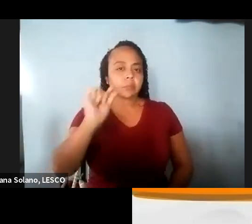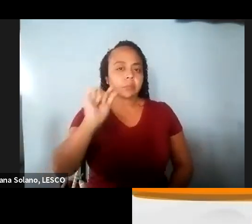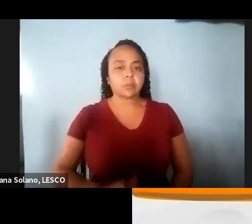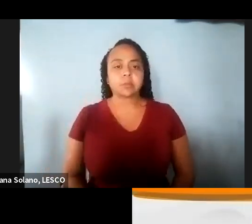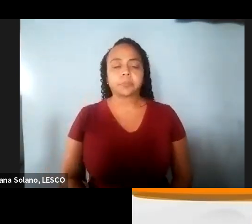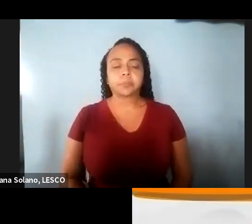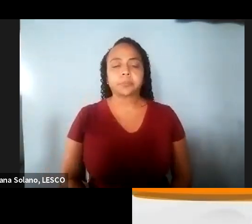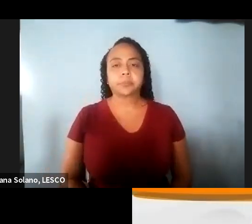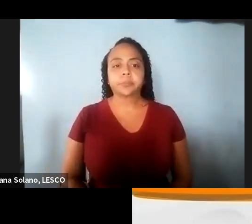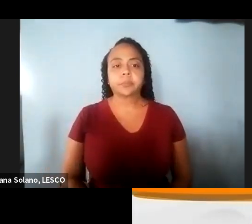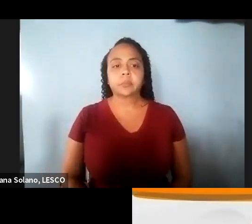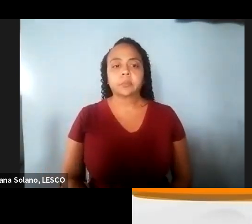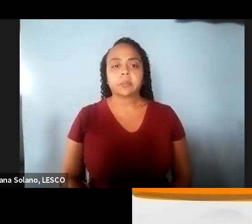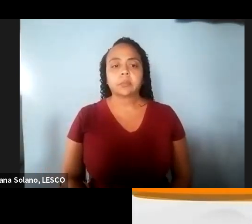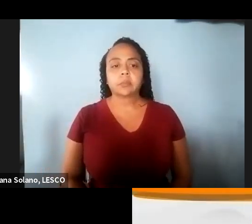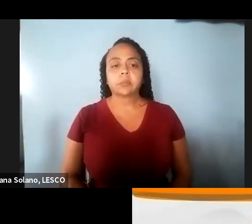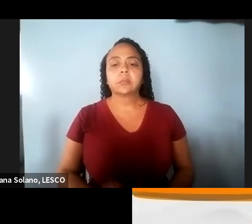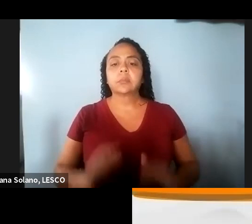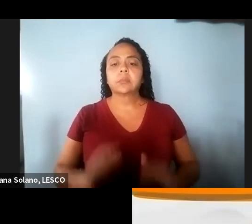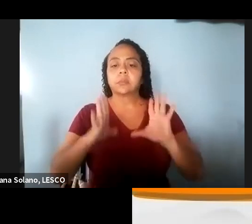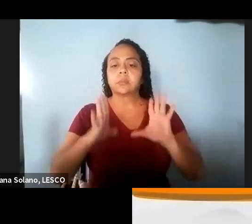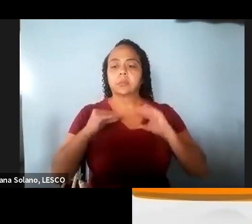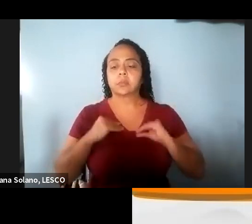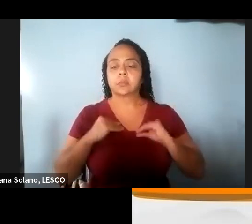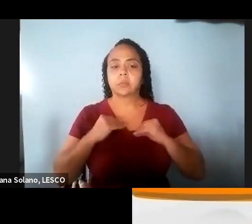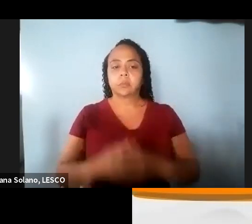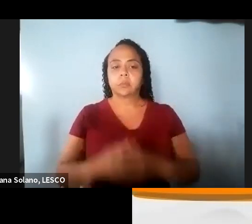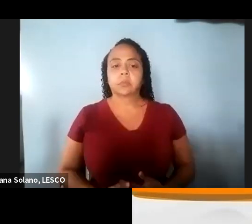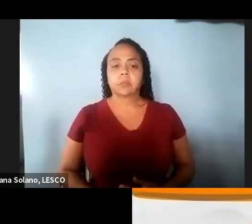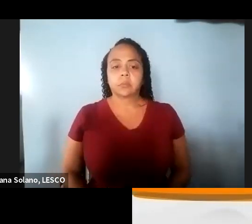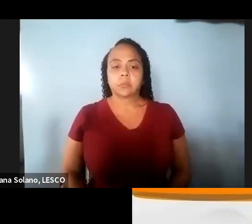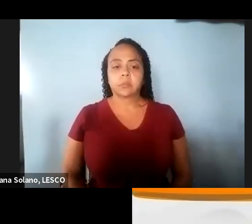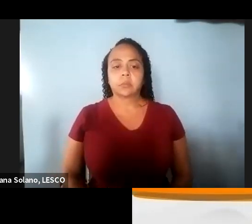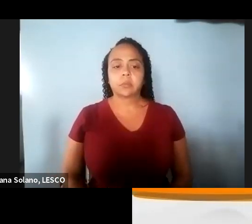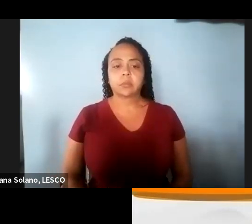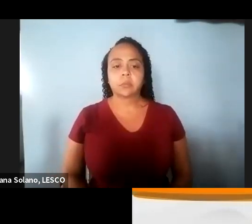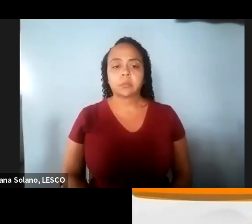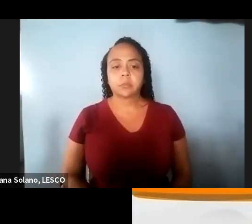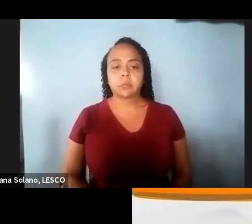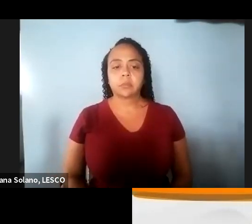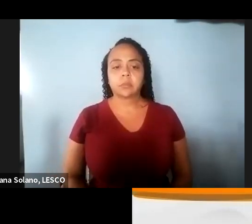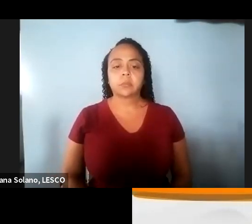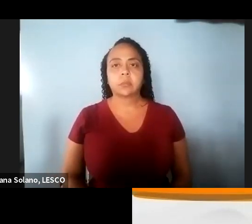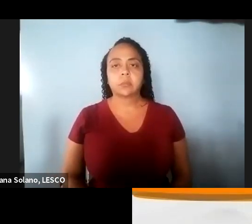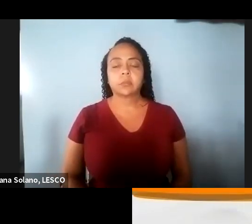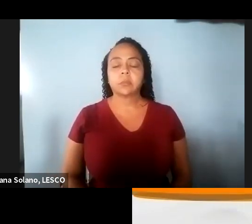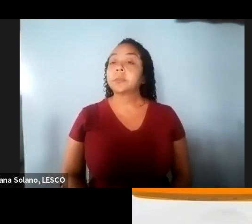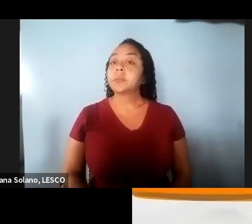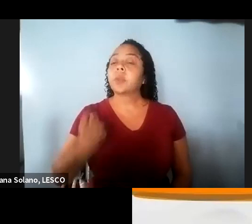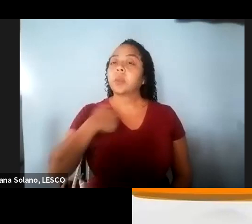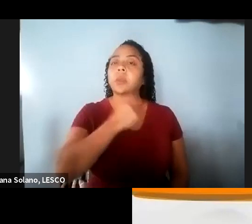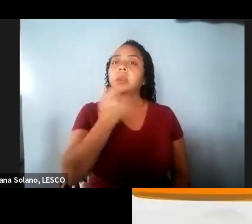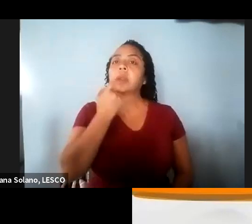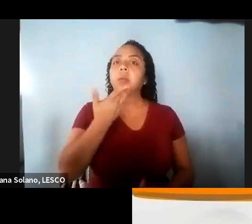ha sido la aceptación de a raíz de esta iniciativa dentro de la región tenemos entendido que ha sido muy bien